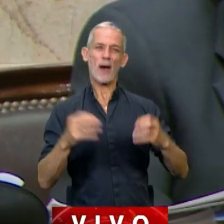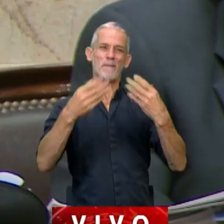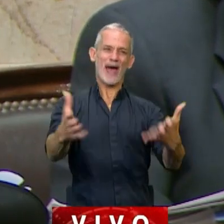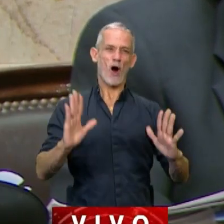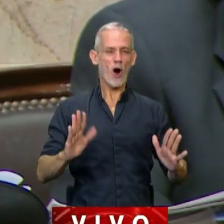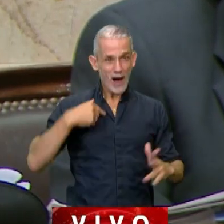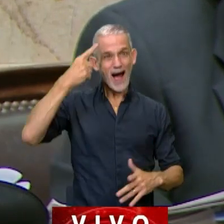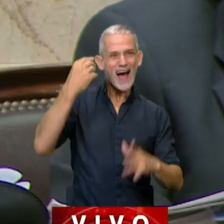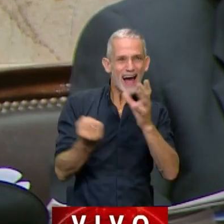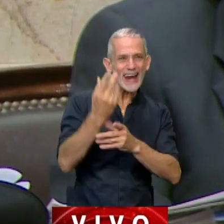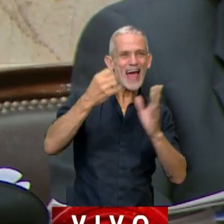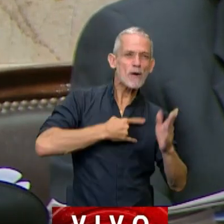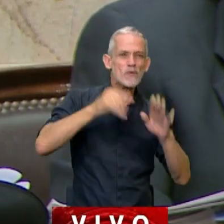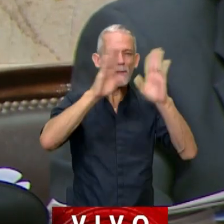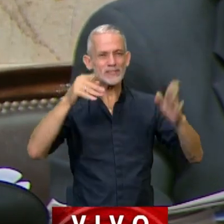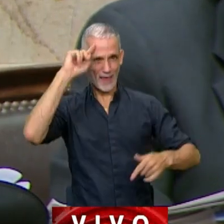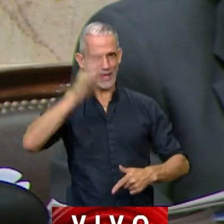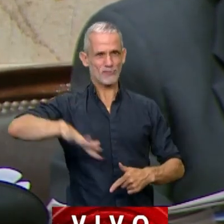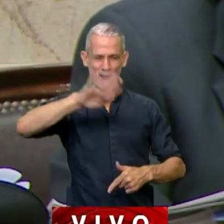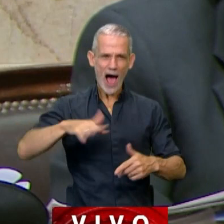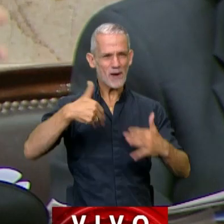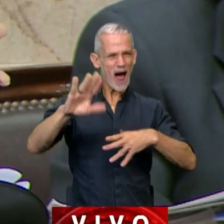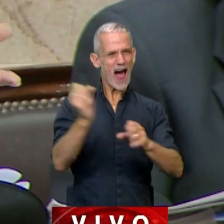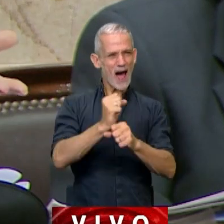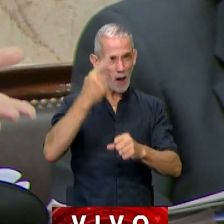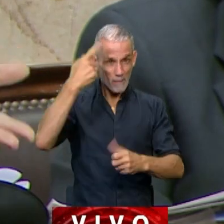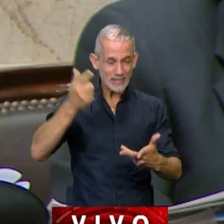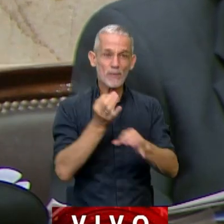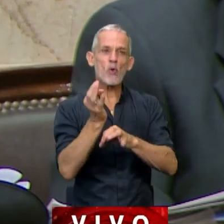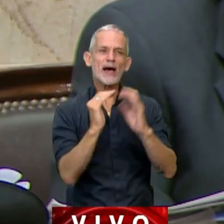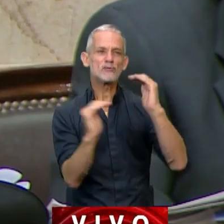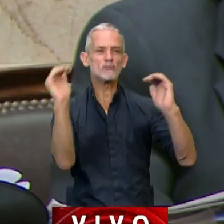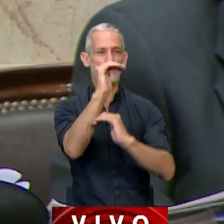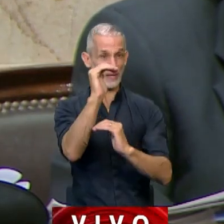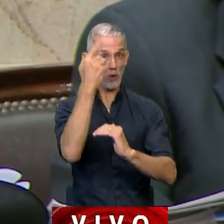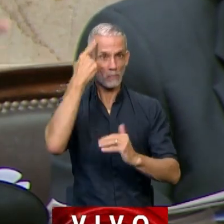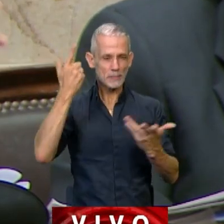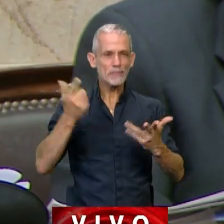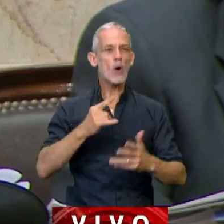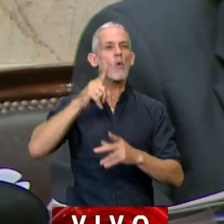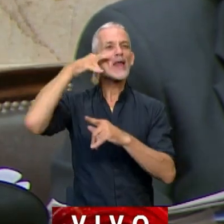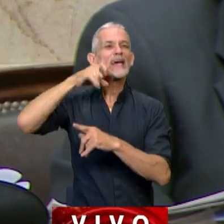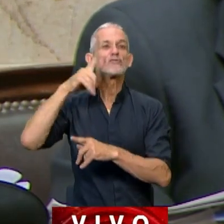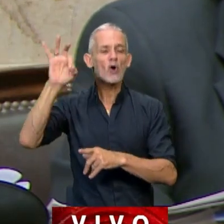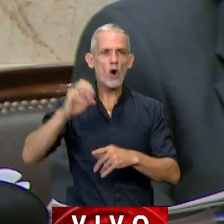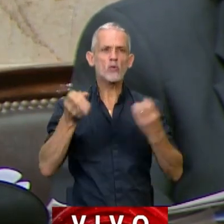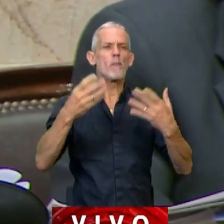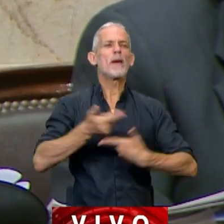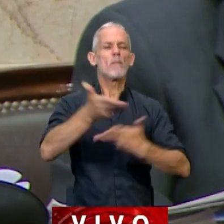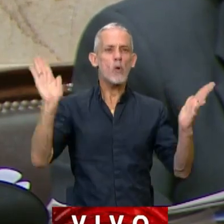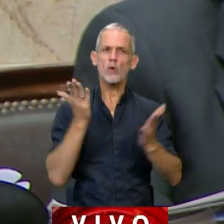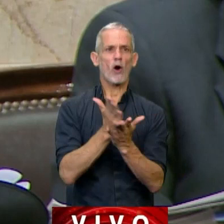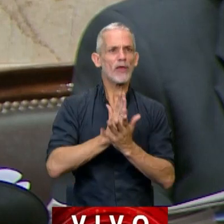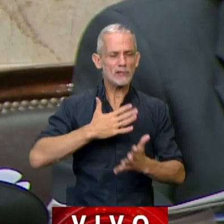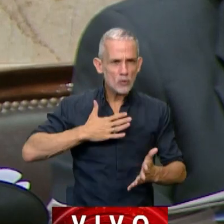y vamos a crear universidades nacionales que esto tiene que ver con la educación superior que es considerada por la UNESCO que es un bien público que